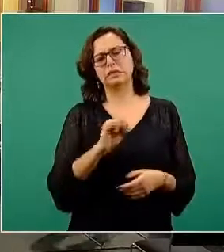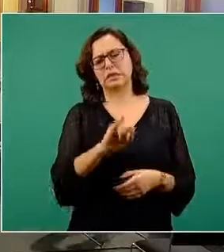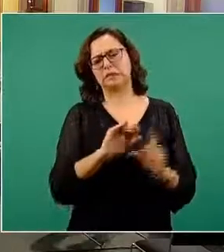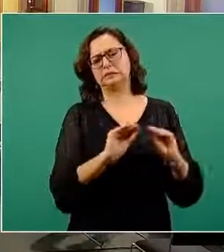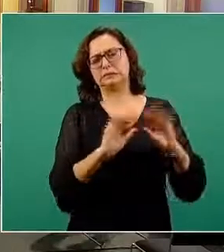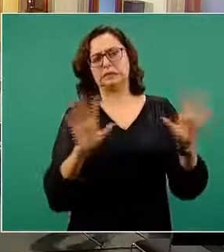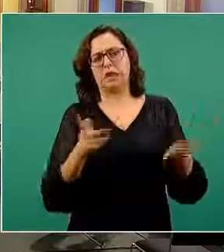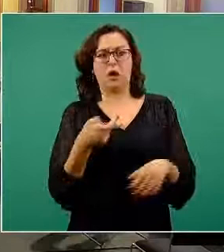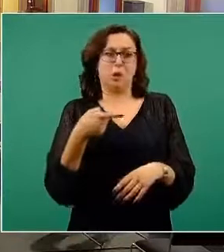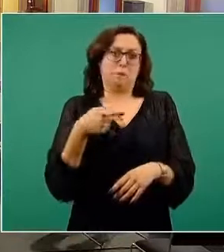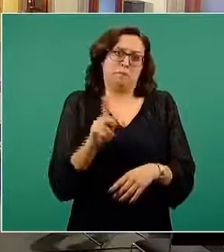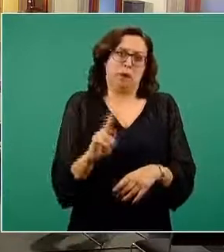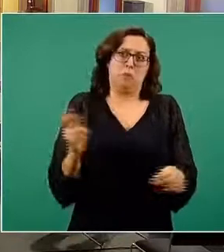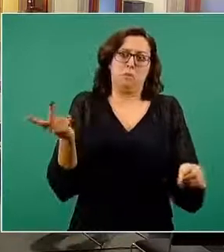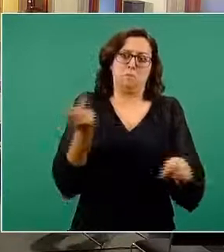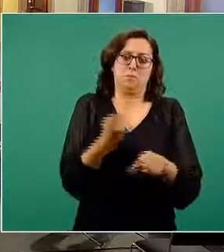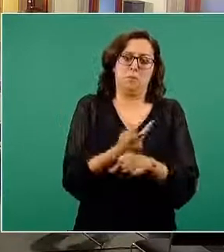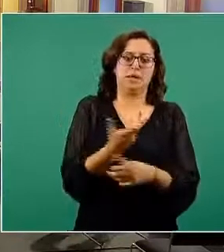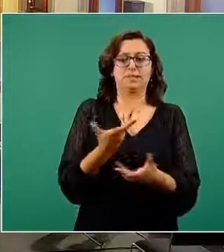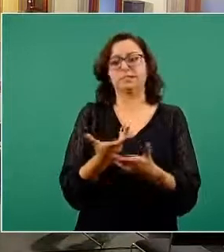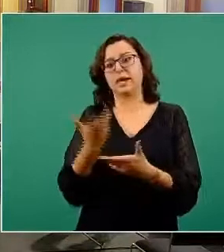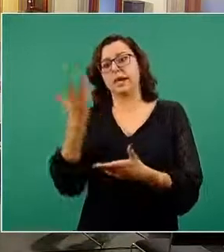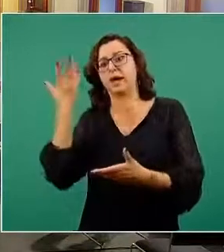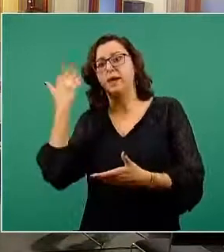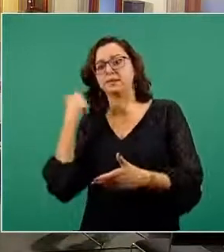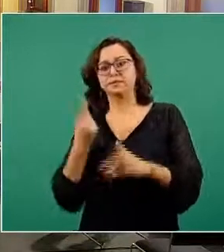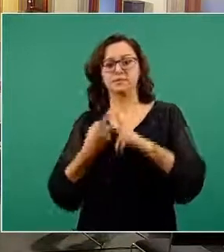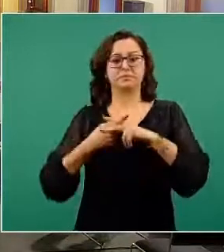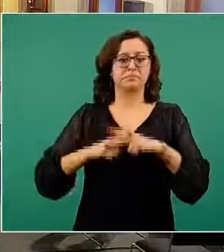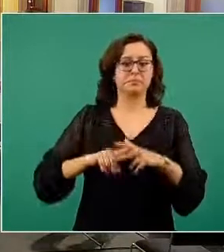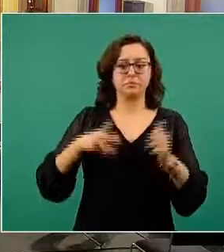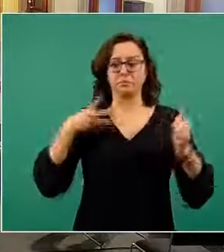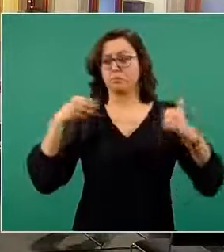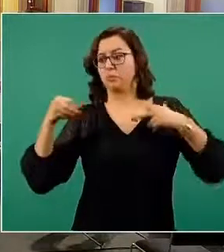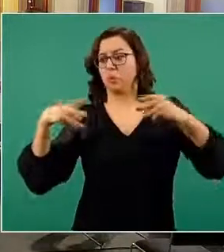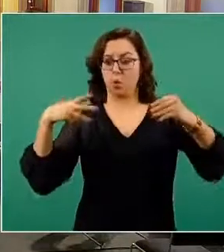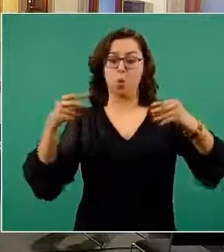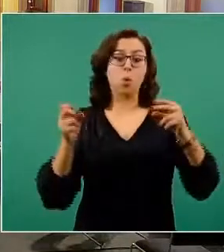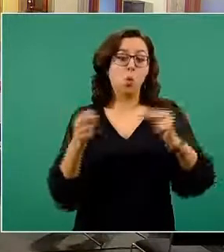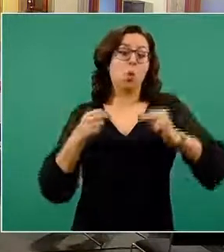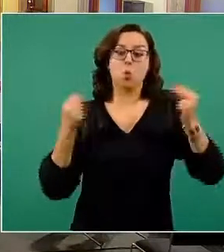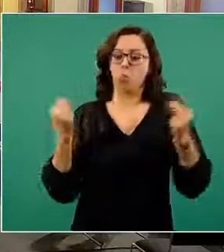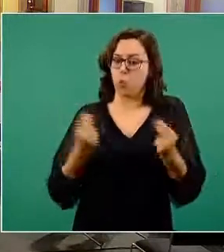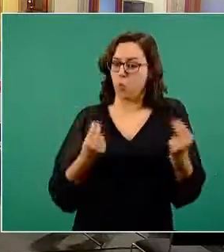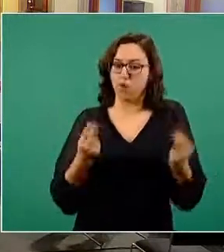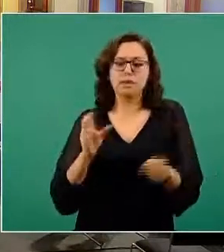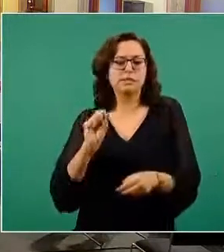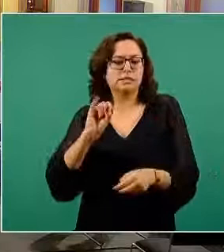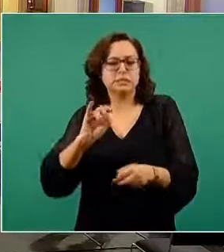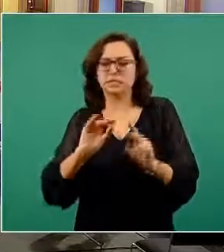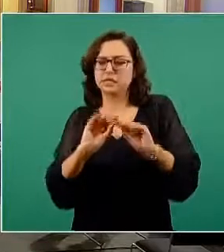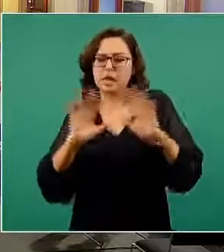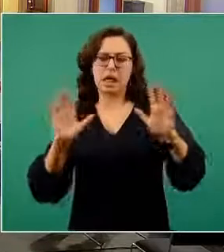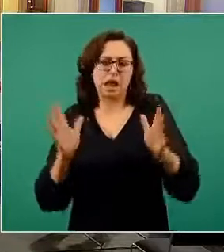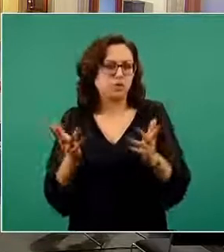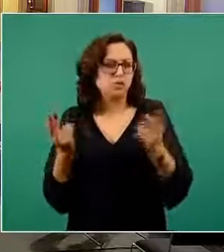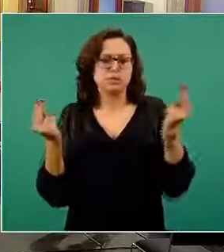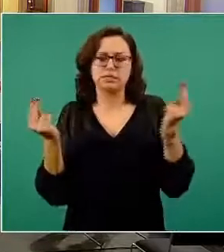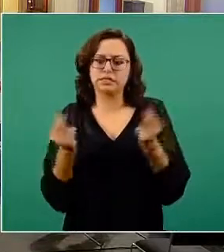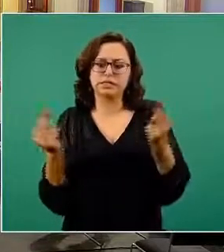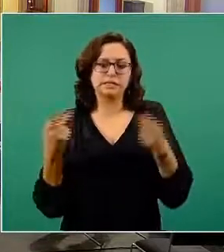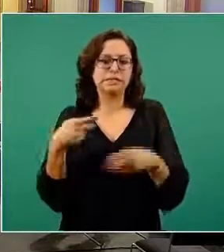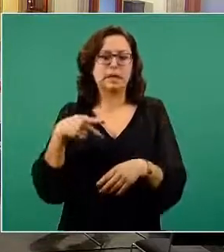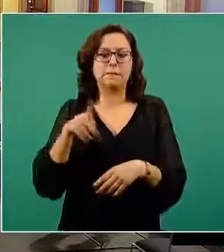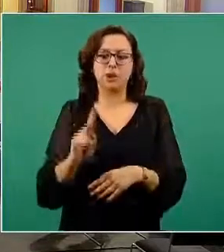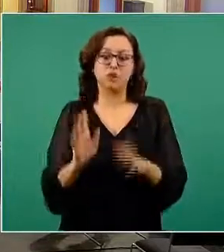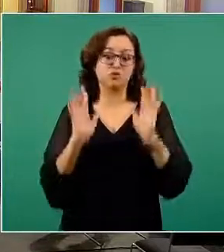Doctor, que bueno, al inicio de la pandemia pues esto era considerado un asunto urgente, obvio, necesario. Sin embargo, han